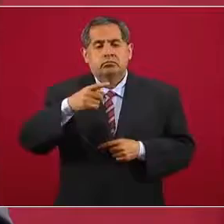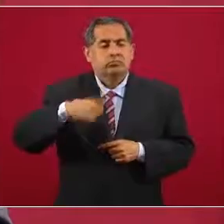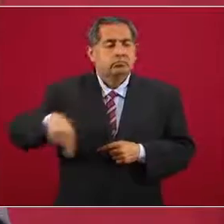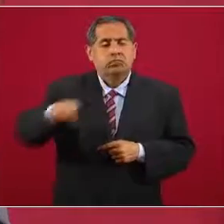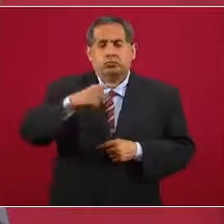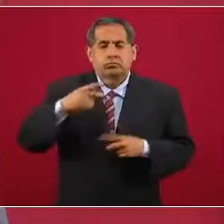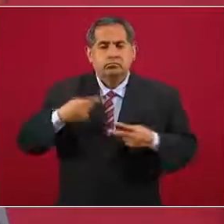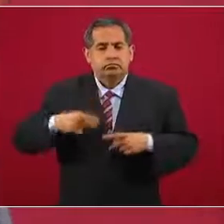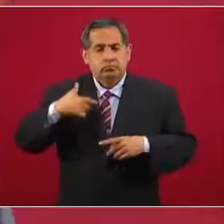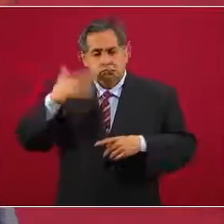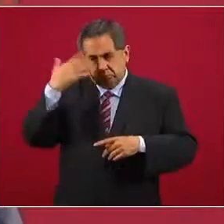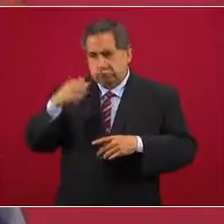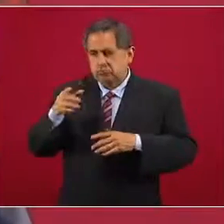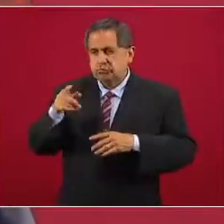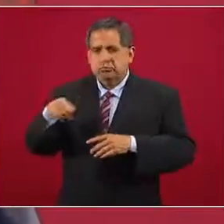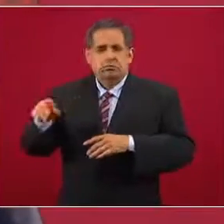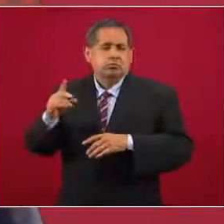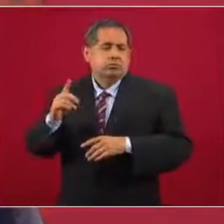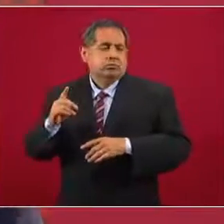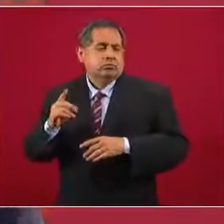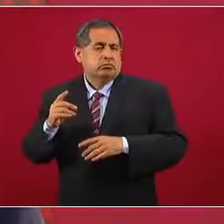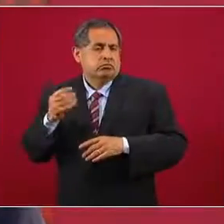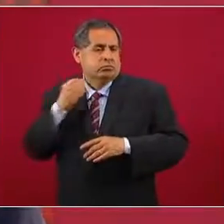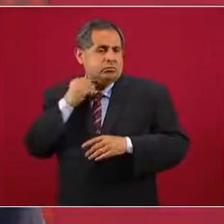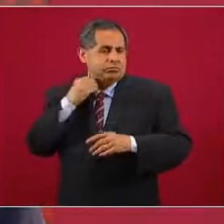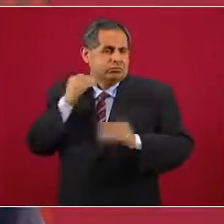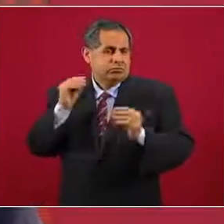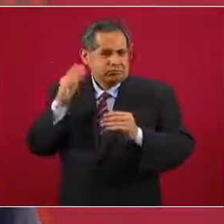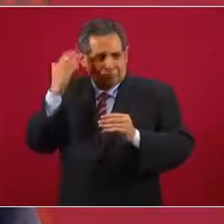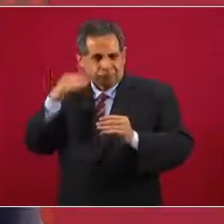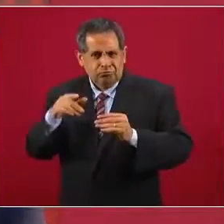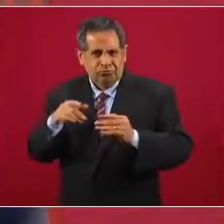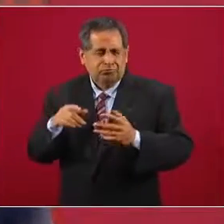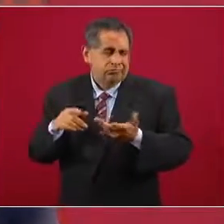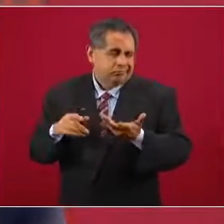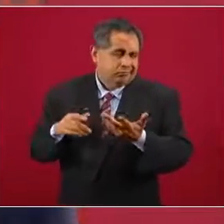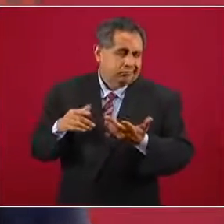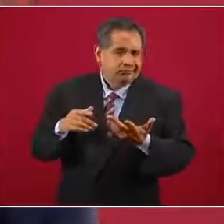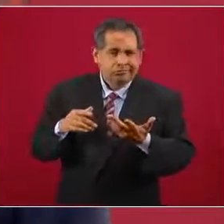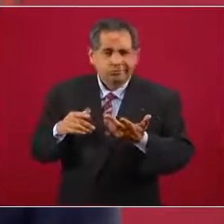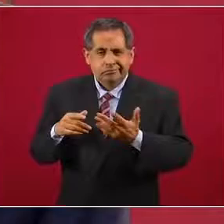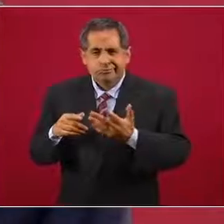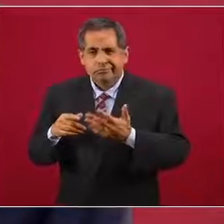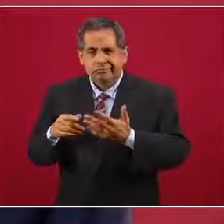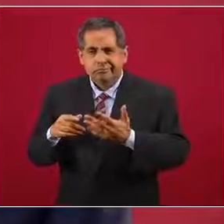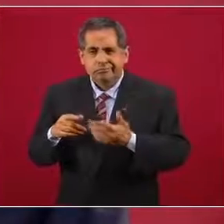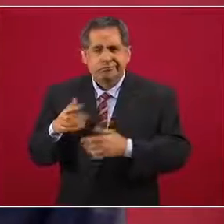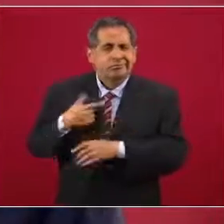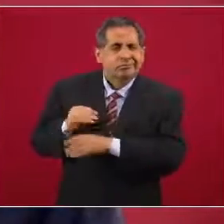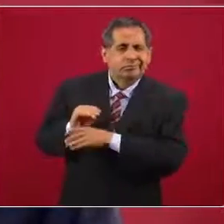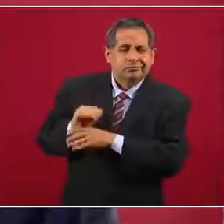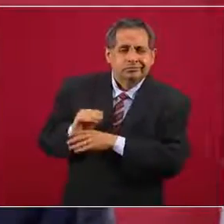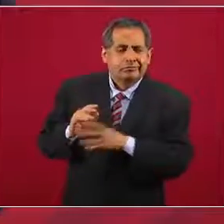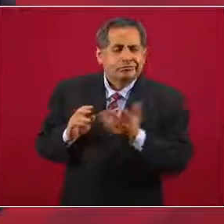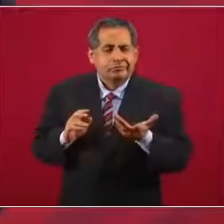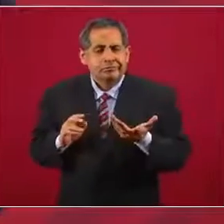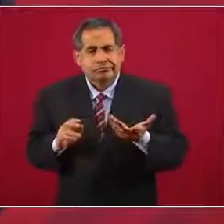constitucionalistas, los abogados, que también no los escucho,